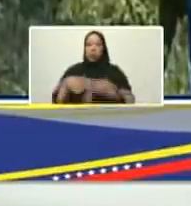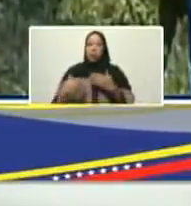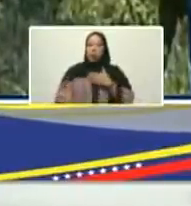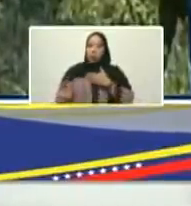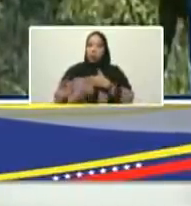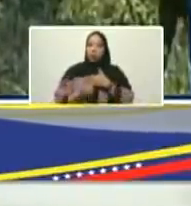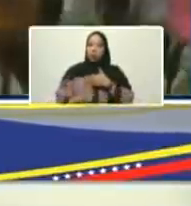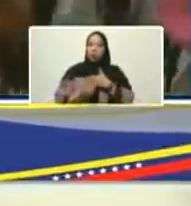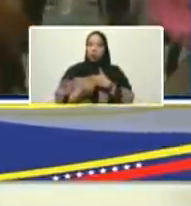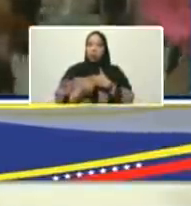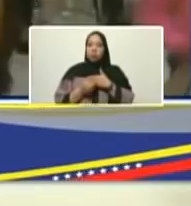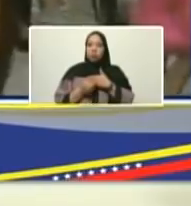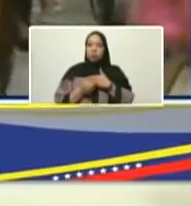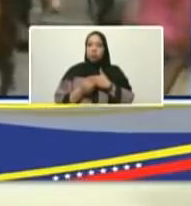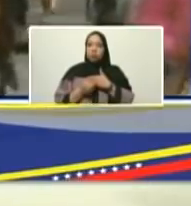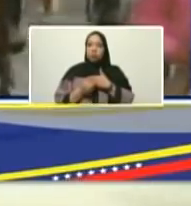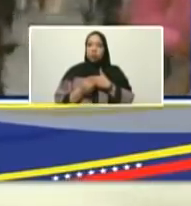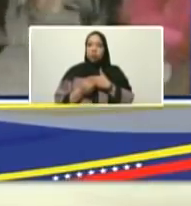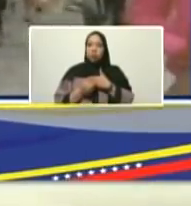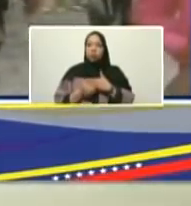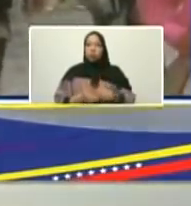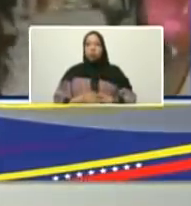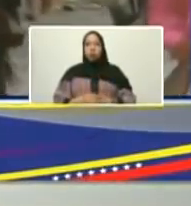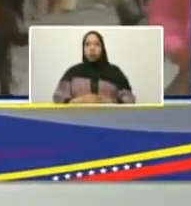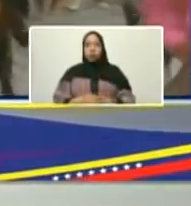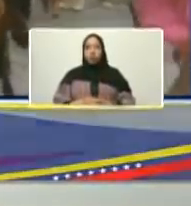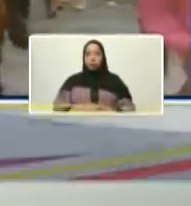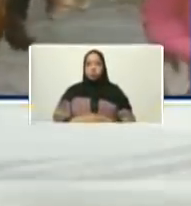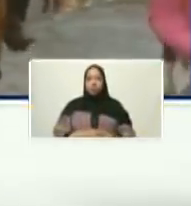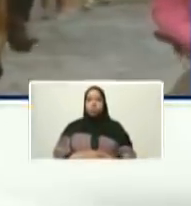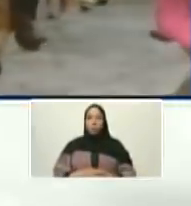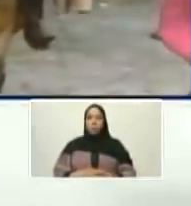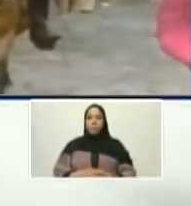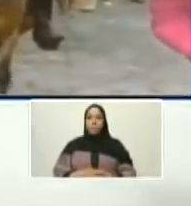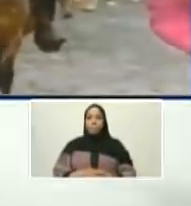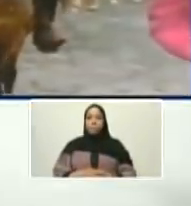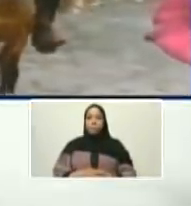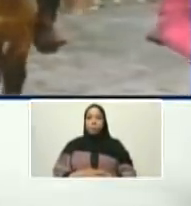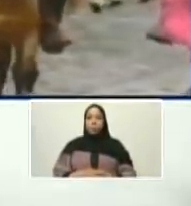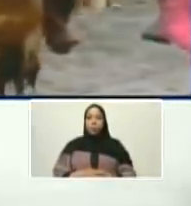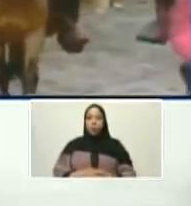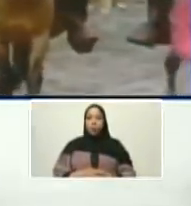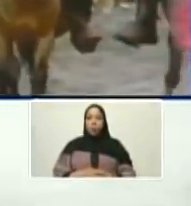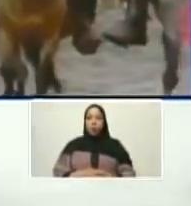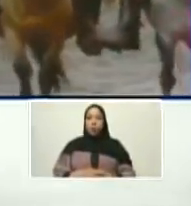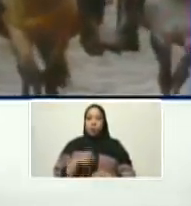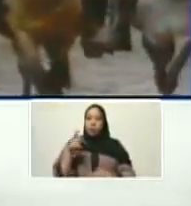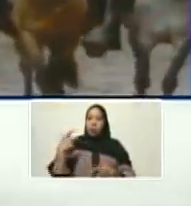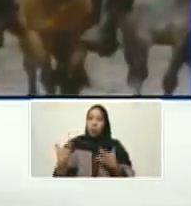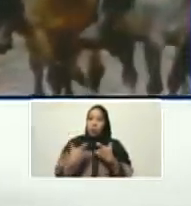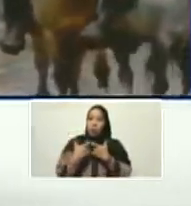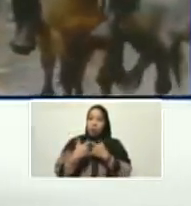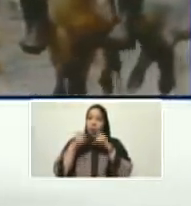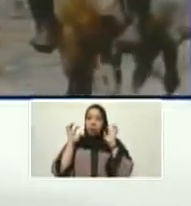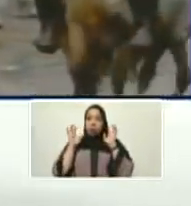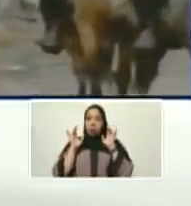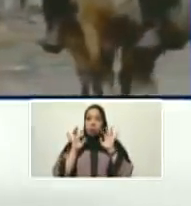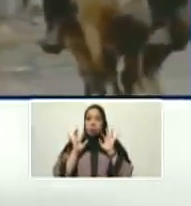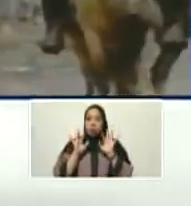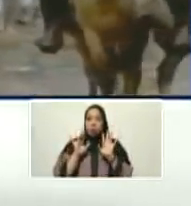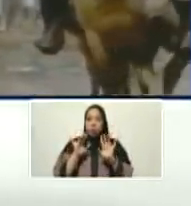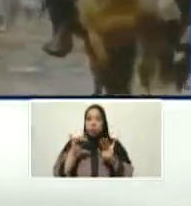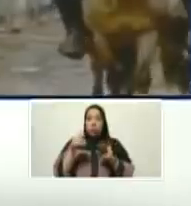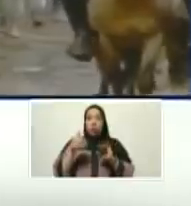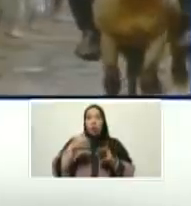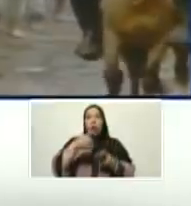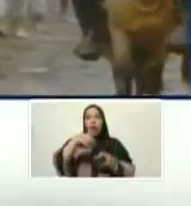por arriba y por abajo, pero no pudo. Las tropas que tenía que meter por la costa